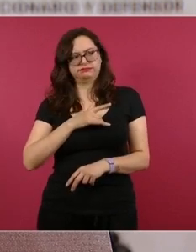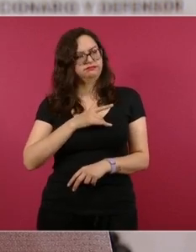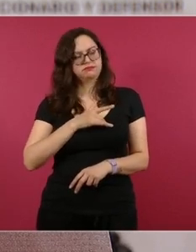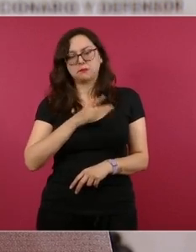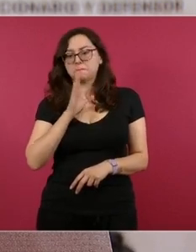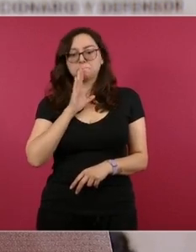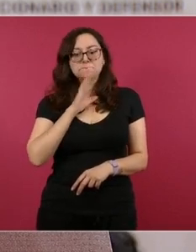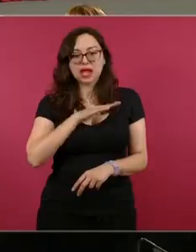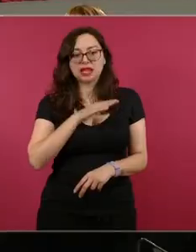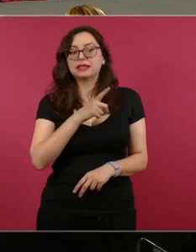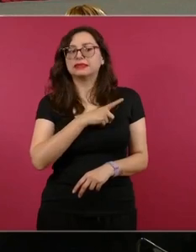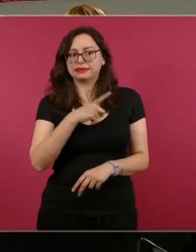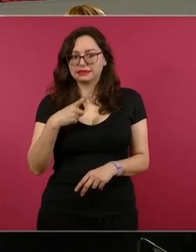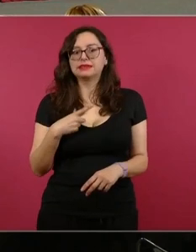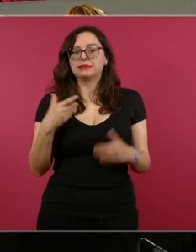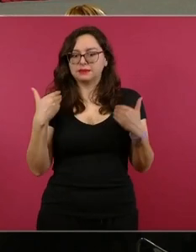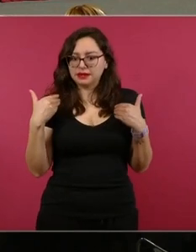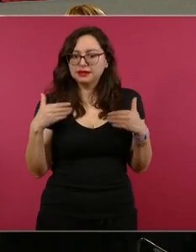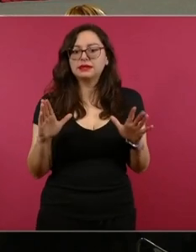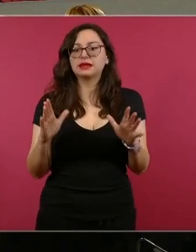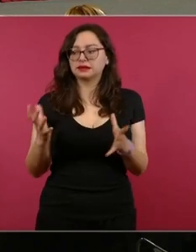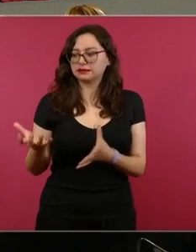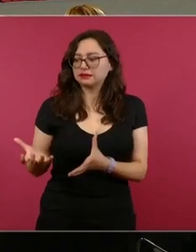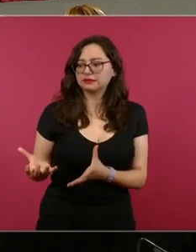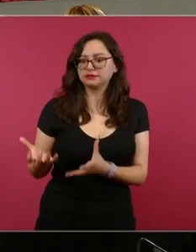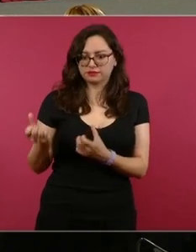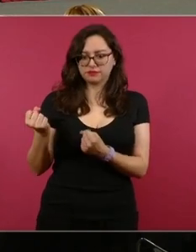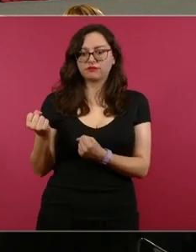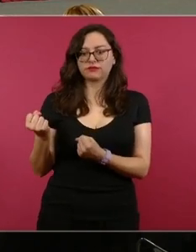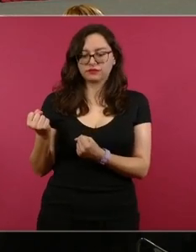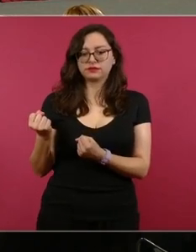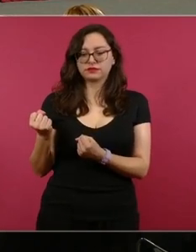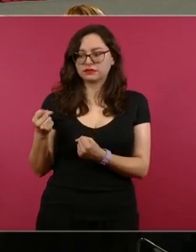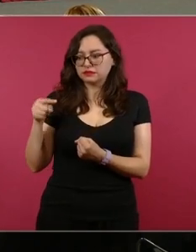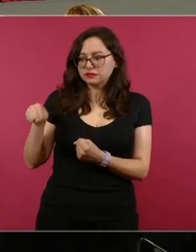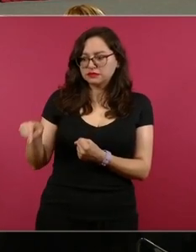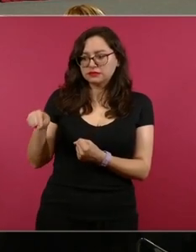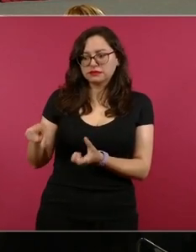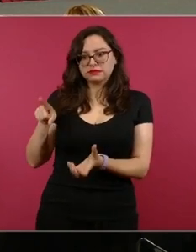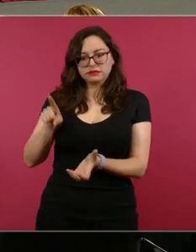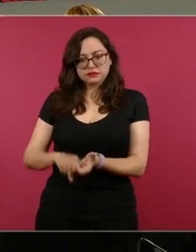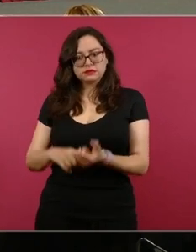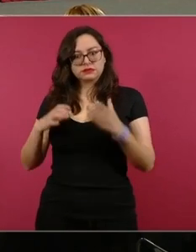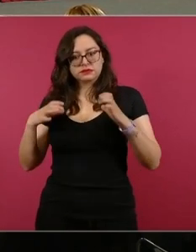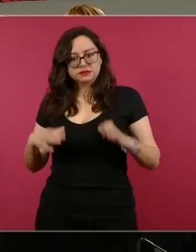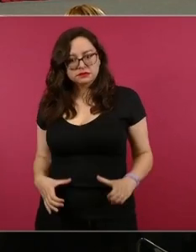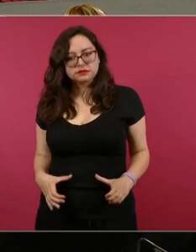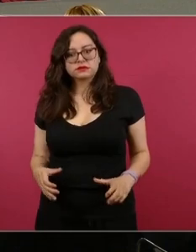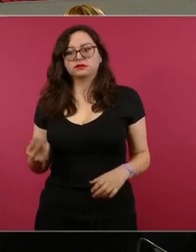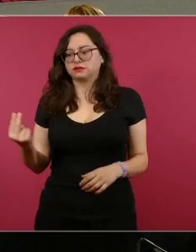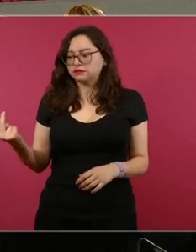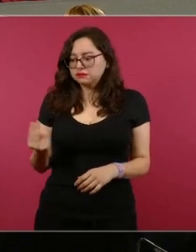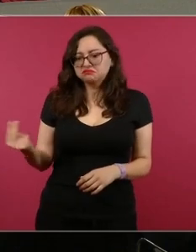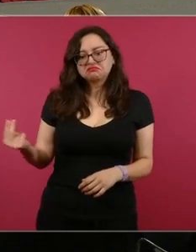hacer el esfuerzo, por grande que fuera, para rescatar a las víctimas de sus, a sus trabajadores